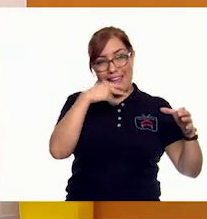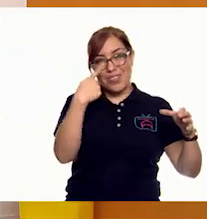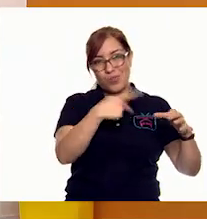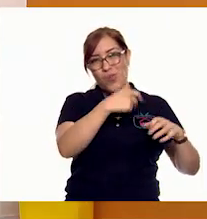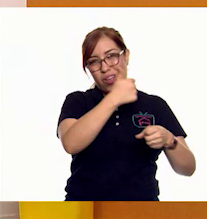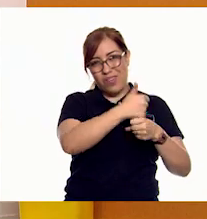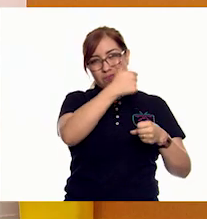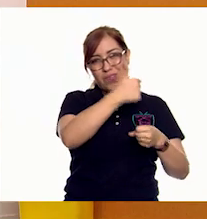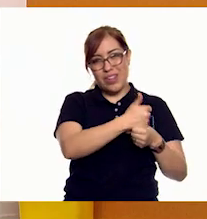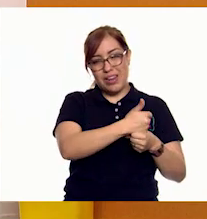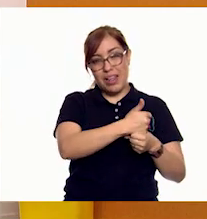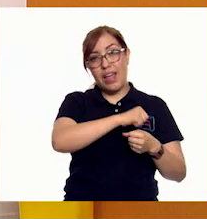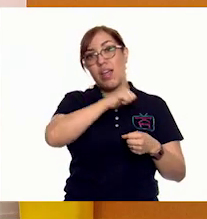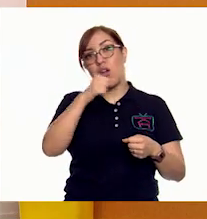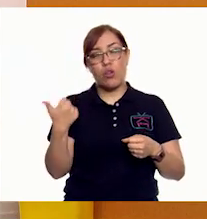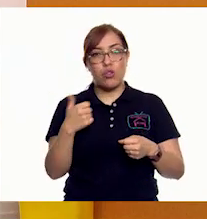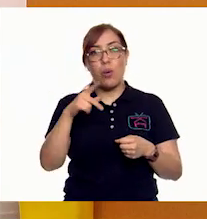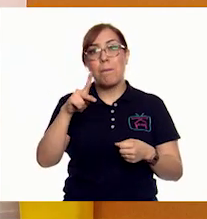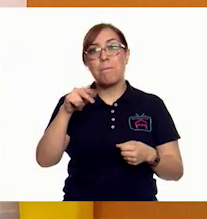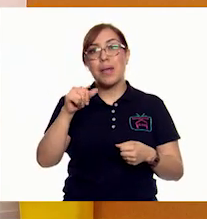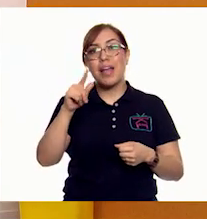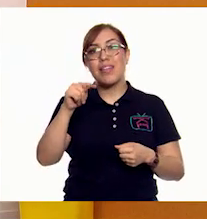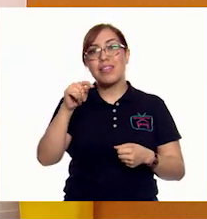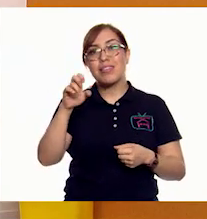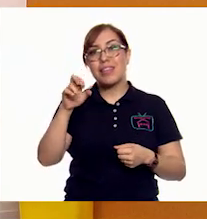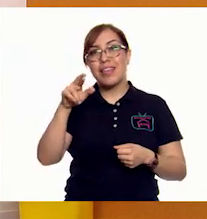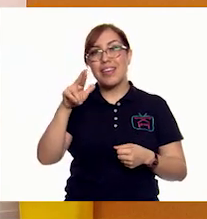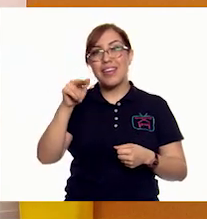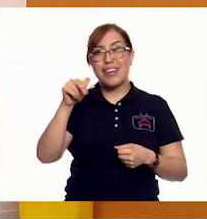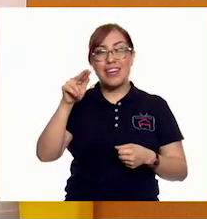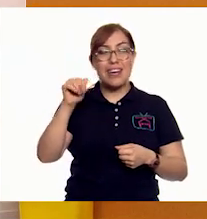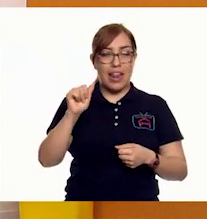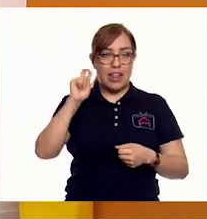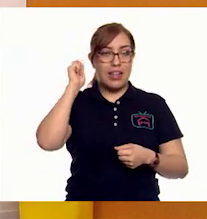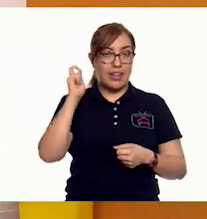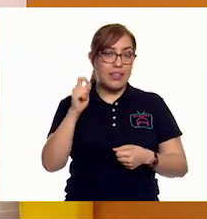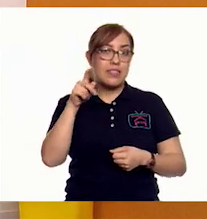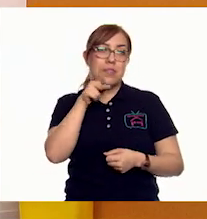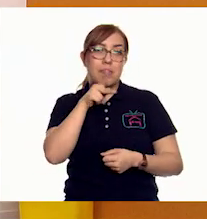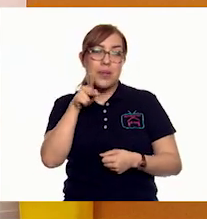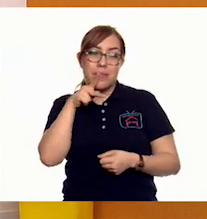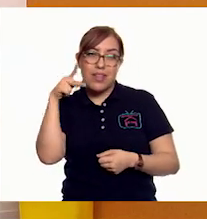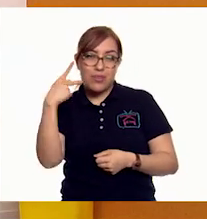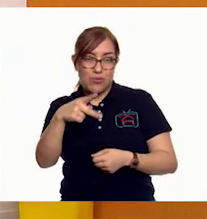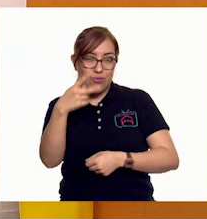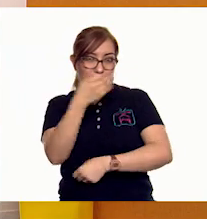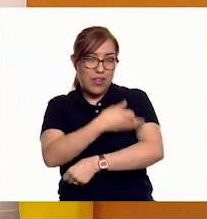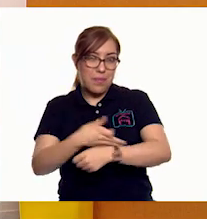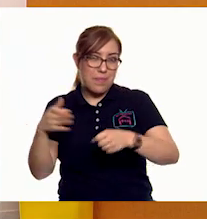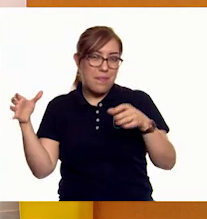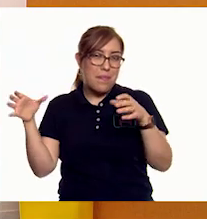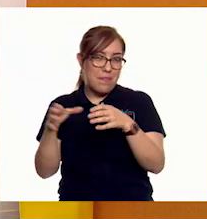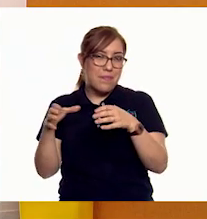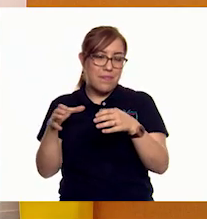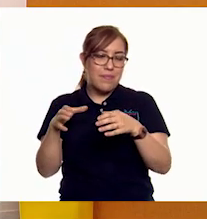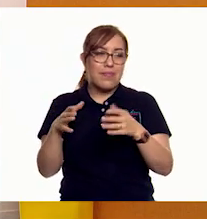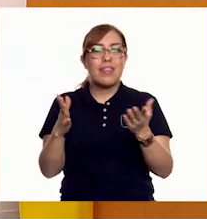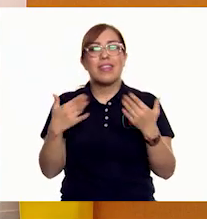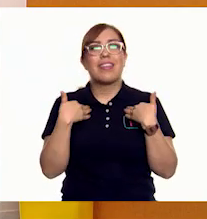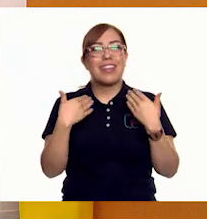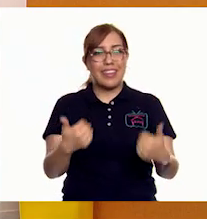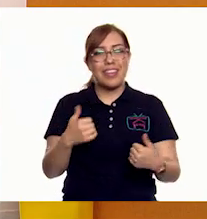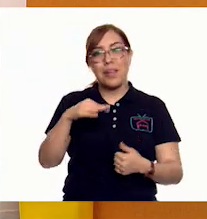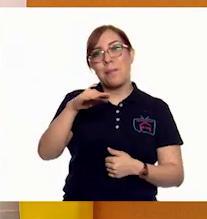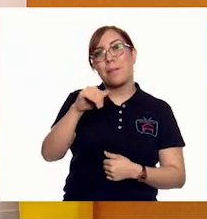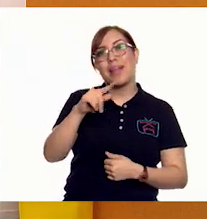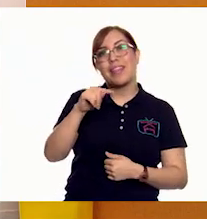familia proveniente del lado del papá. Entonces, uh-huh. cuando nosotros mencionemos la palabra materna, vamos a referirnos a la